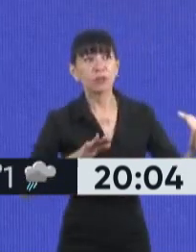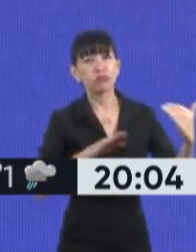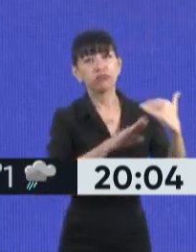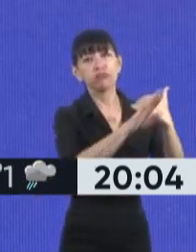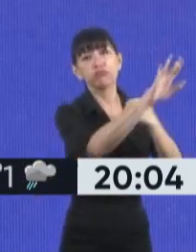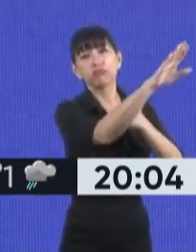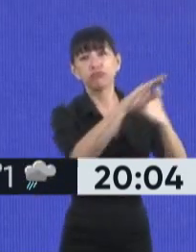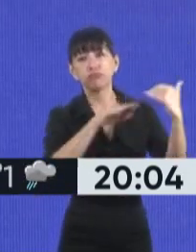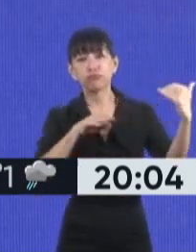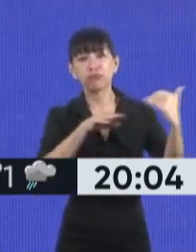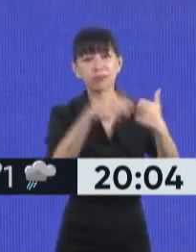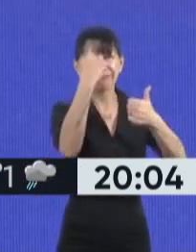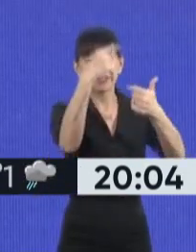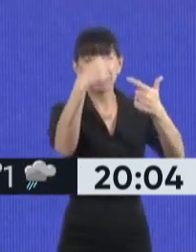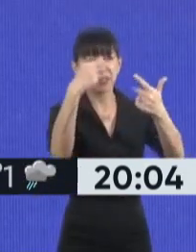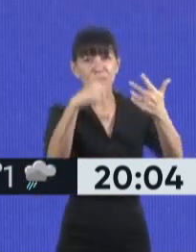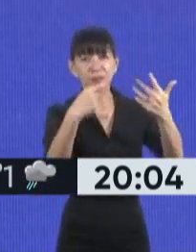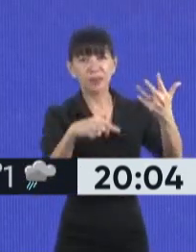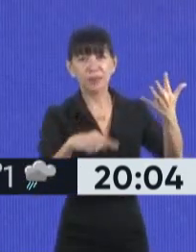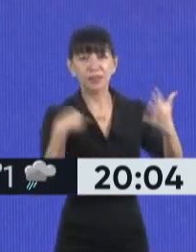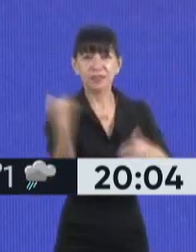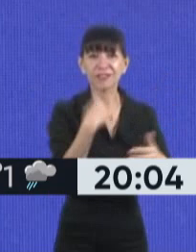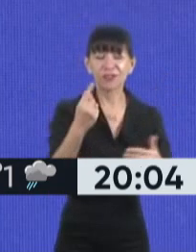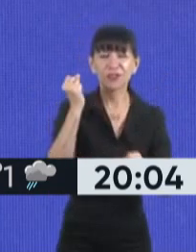es lo que hicimos. Paro ahí.